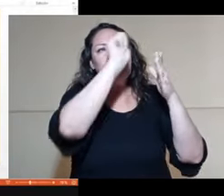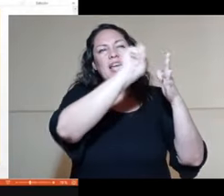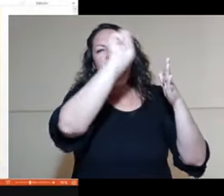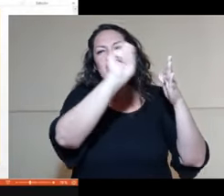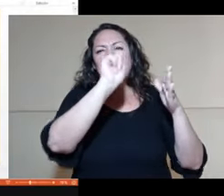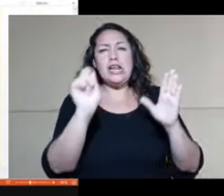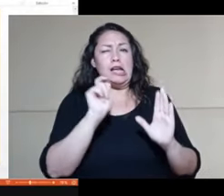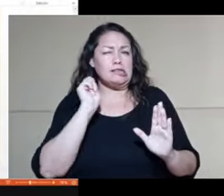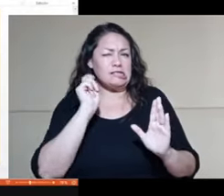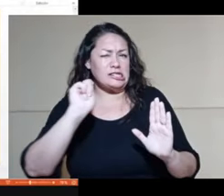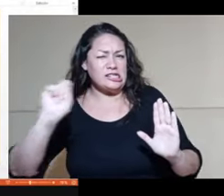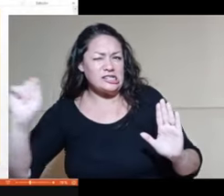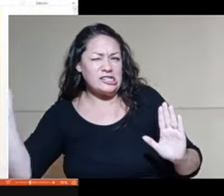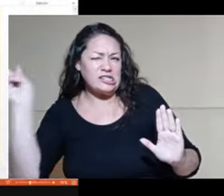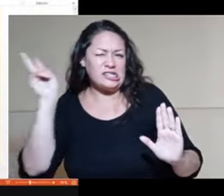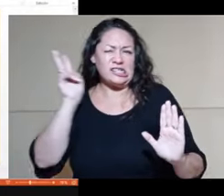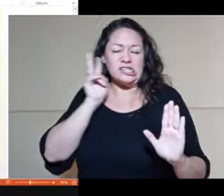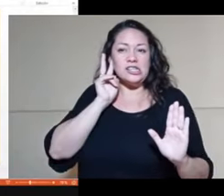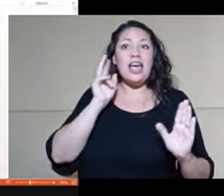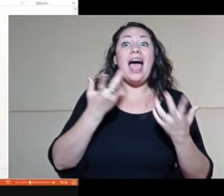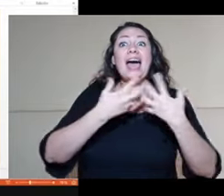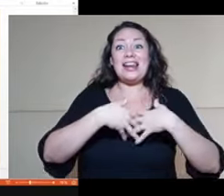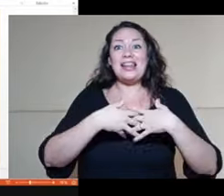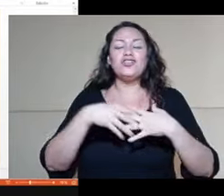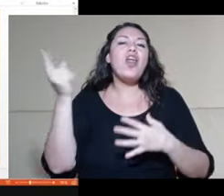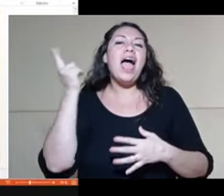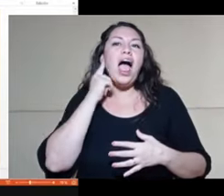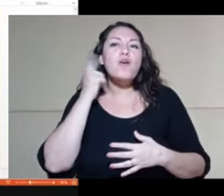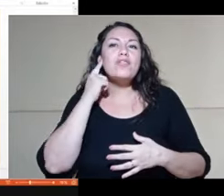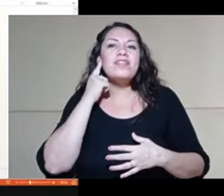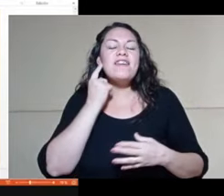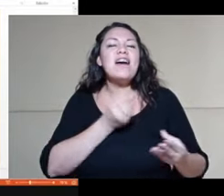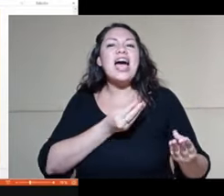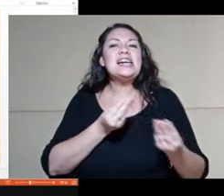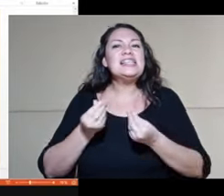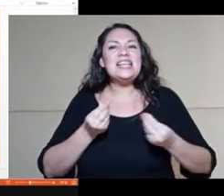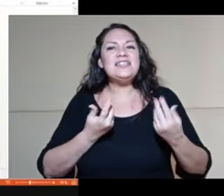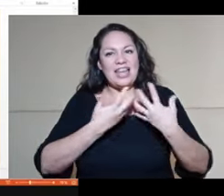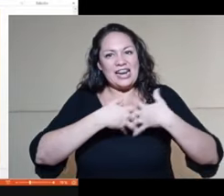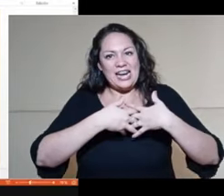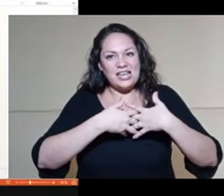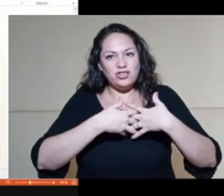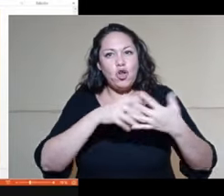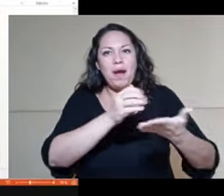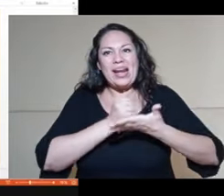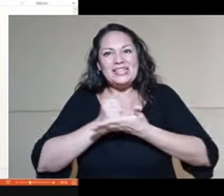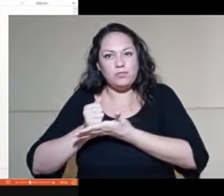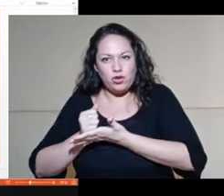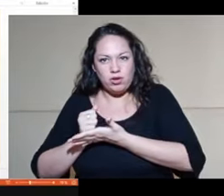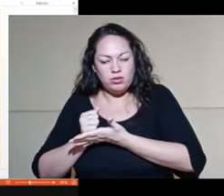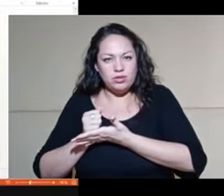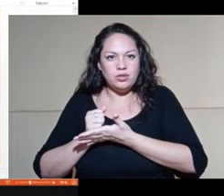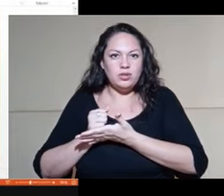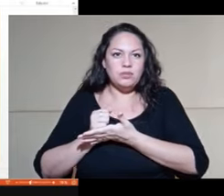con claro. las asociaciones que hay, claro. Tiene que ver una asociación que hay de la parte auditiva, ¿no es cierto?, con la sensibilidad y